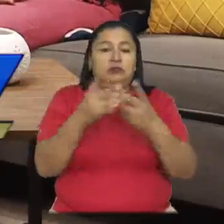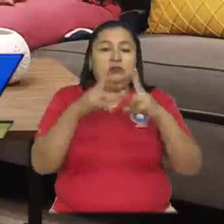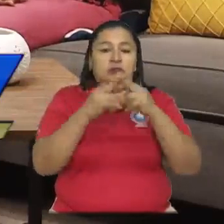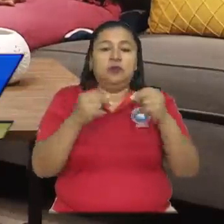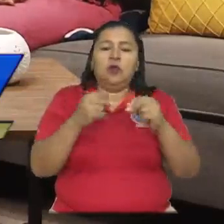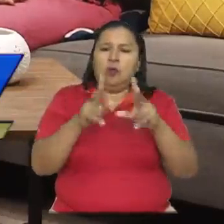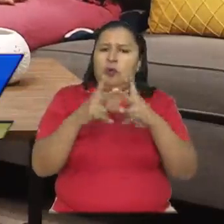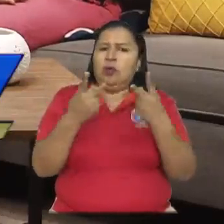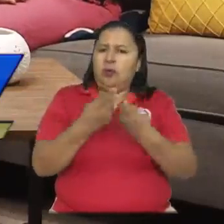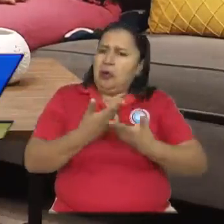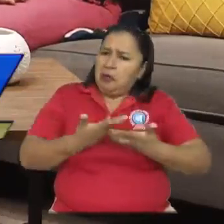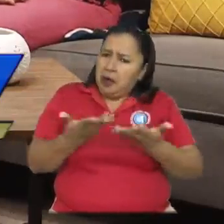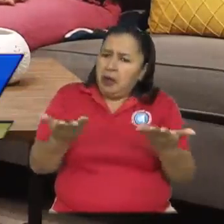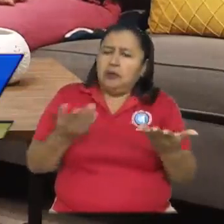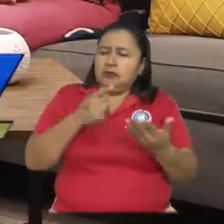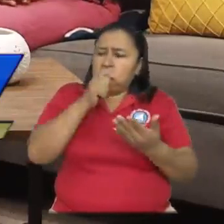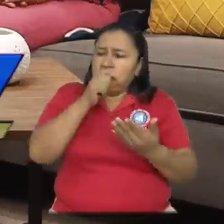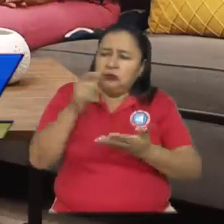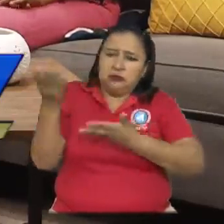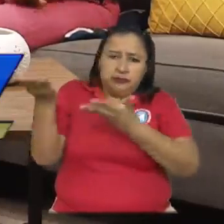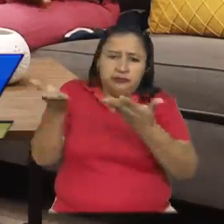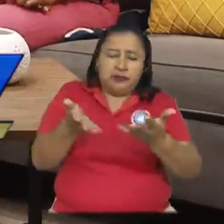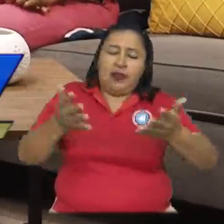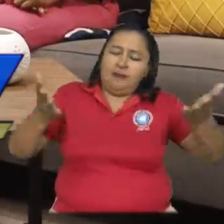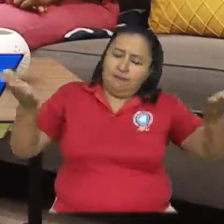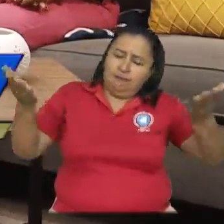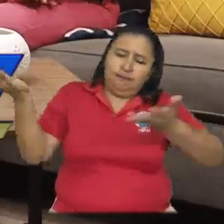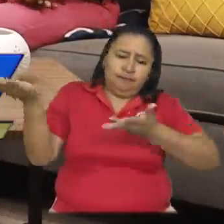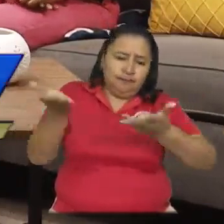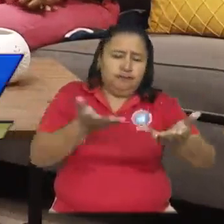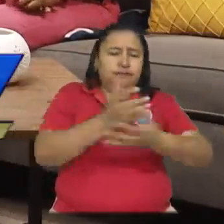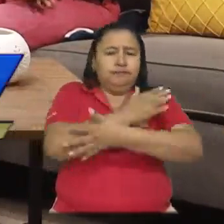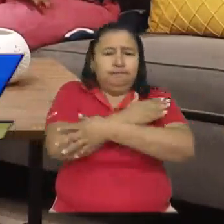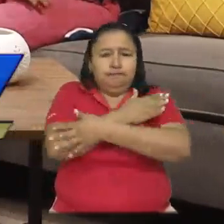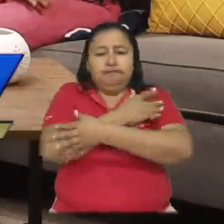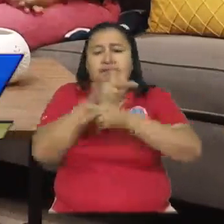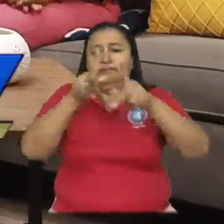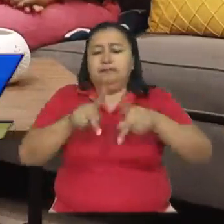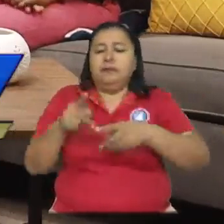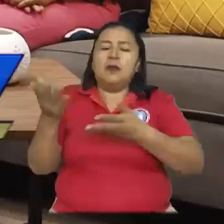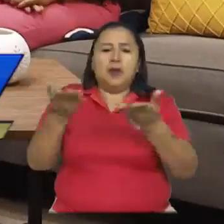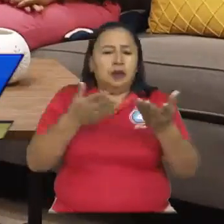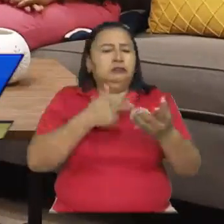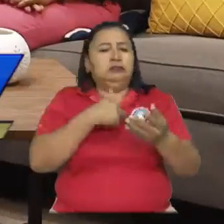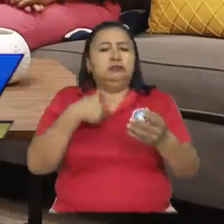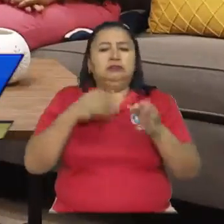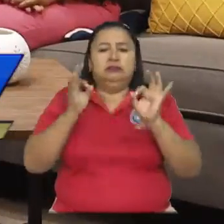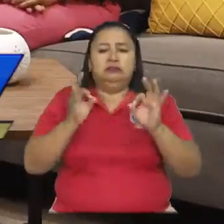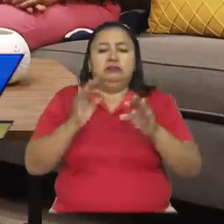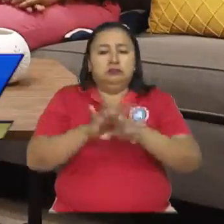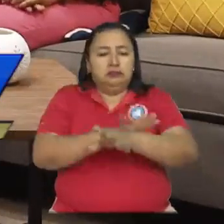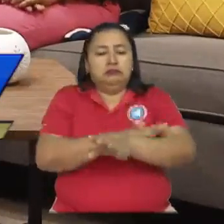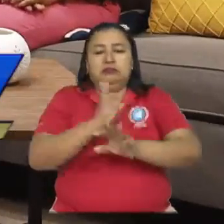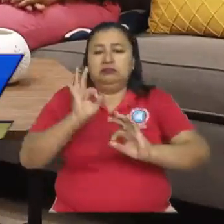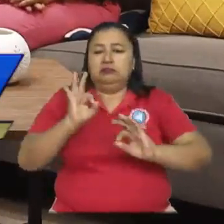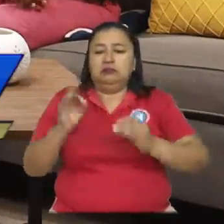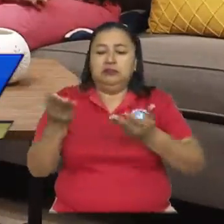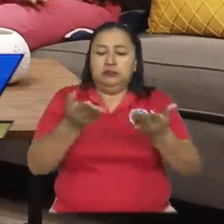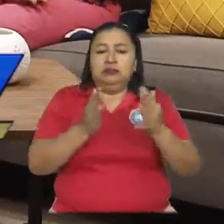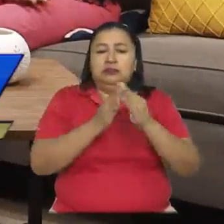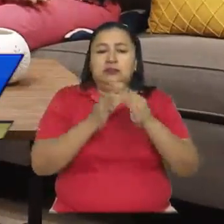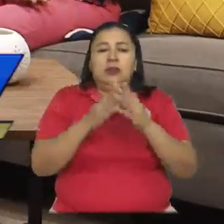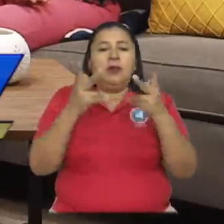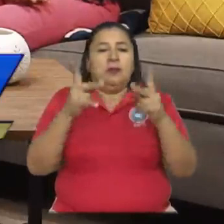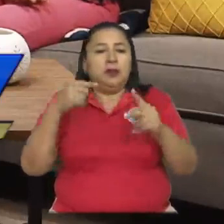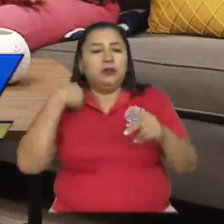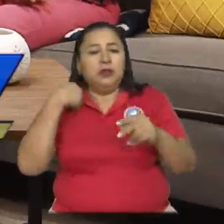pueblo amable, un pueblo que recibe con los brazos abiertos siempre a sus visitantes y los hace sentir en casa. Pero